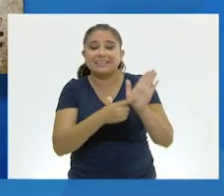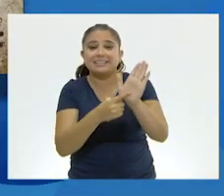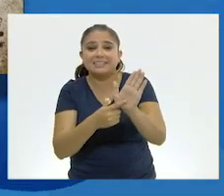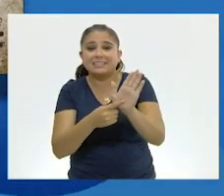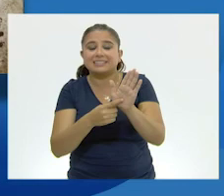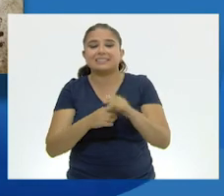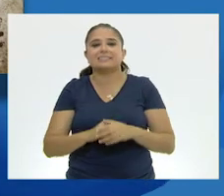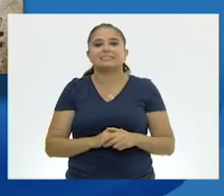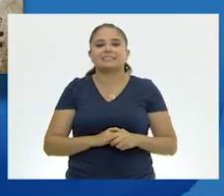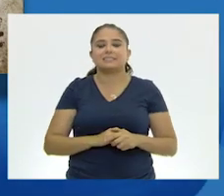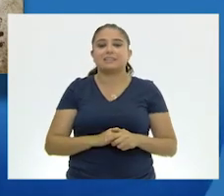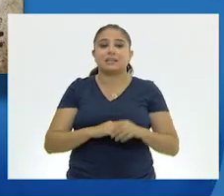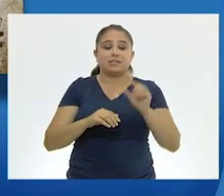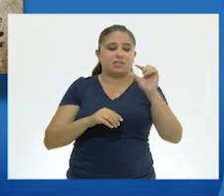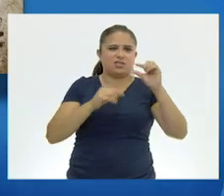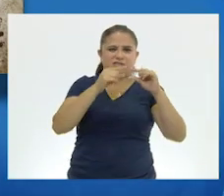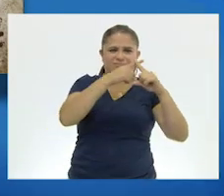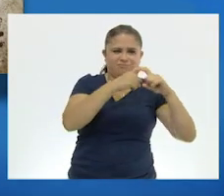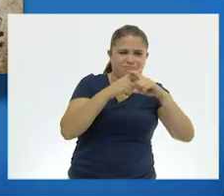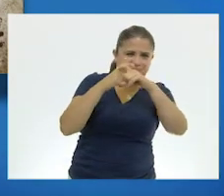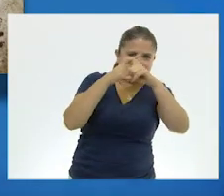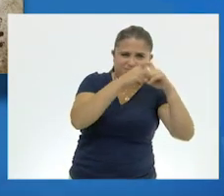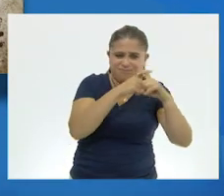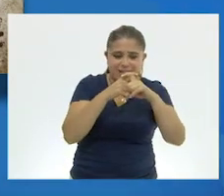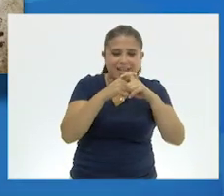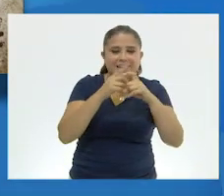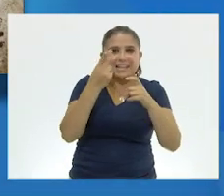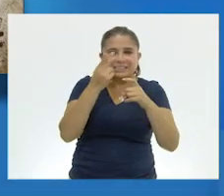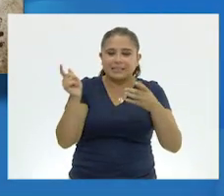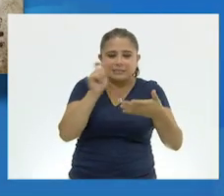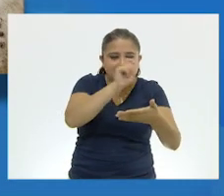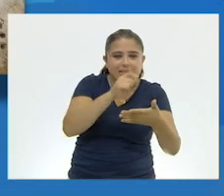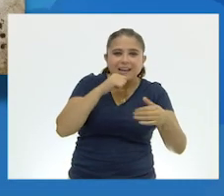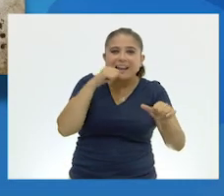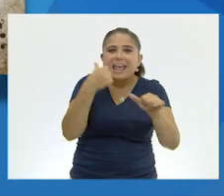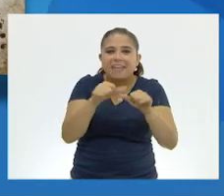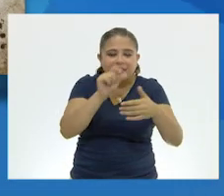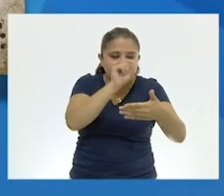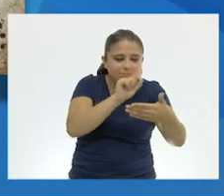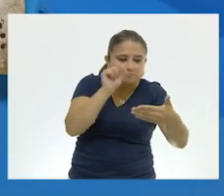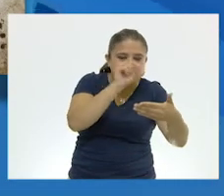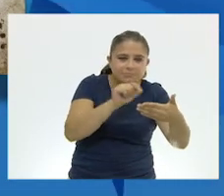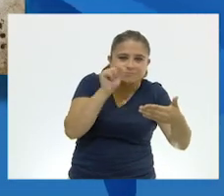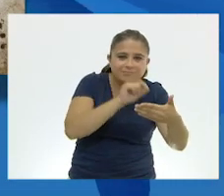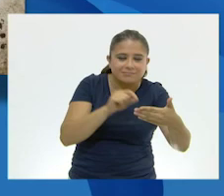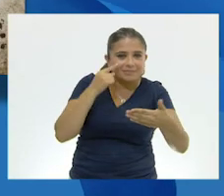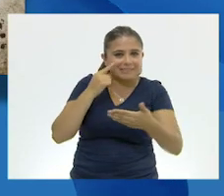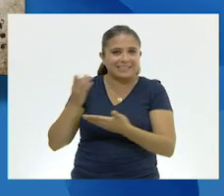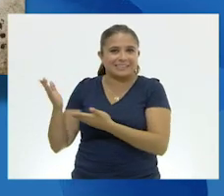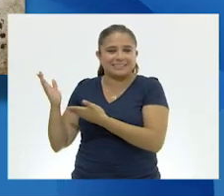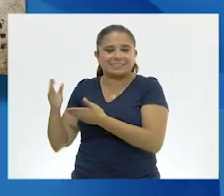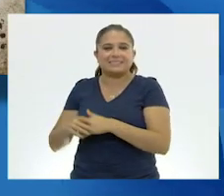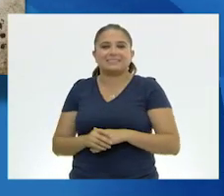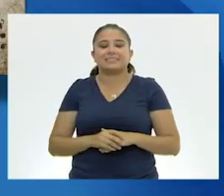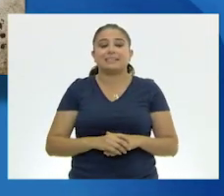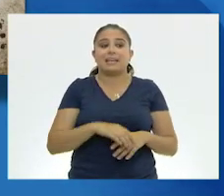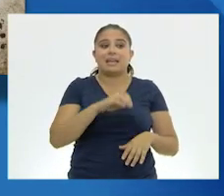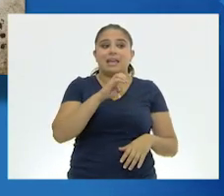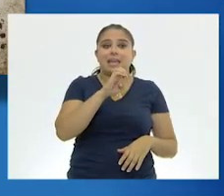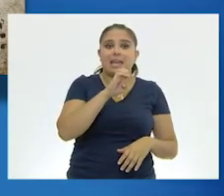hay que sustituir las figuritas por las letras. ¡Oh! Para eso nos sirve este otro tablero. Así es, dice.